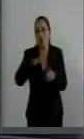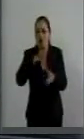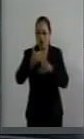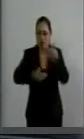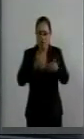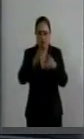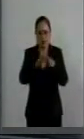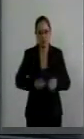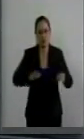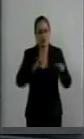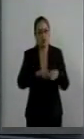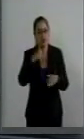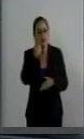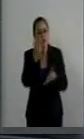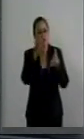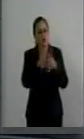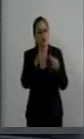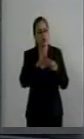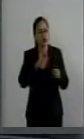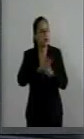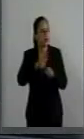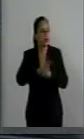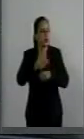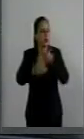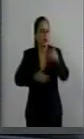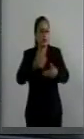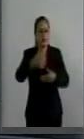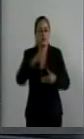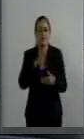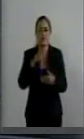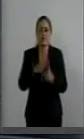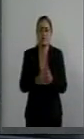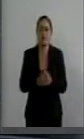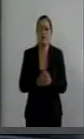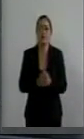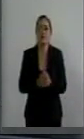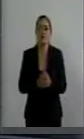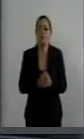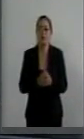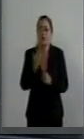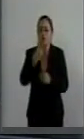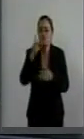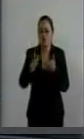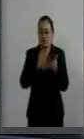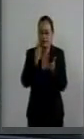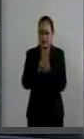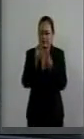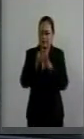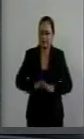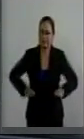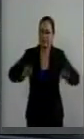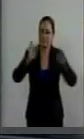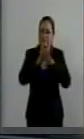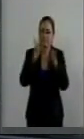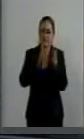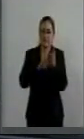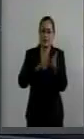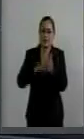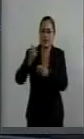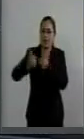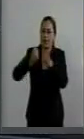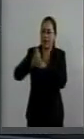Yo quisiera subrayar los avances en materia de derechos humanos, dos leyes históricas que por años